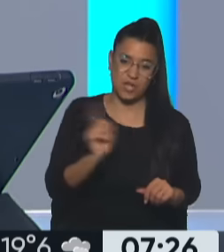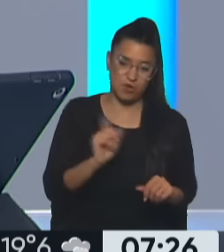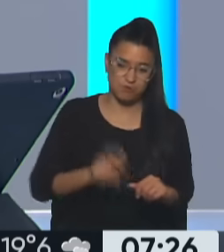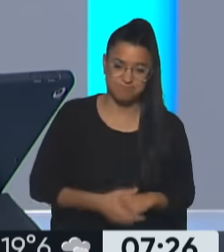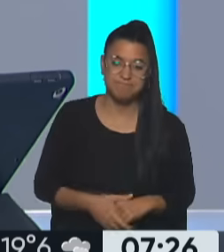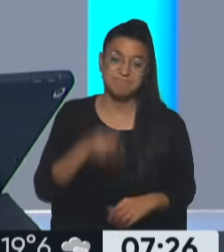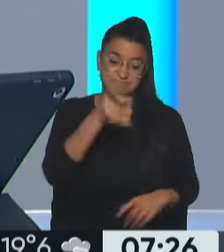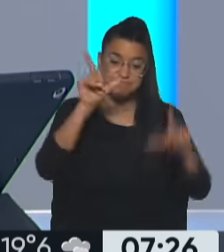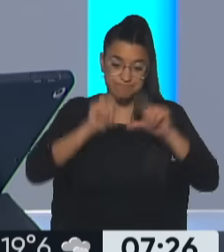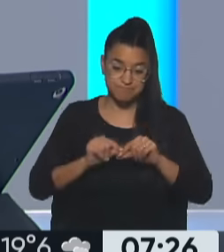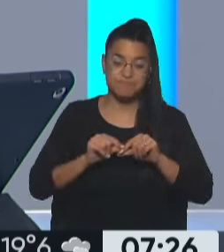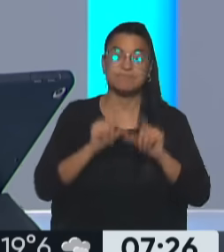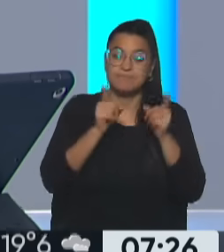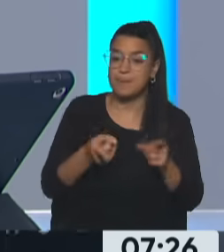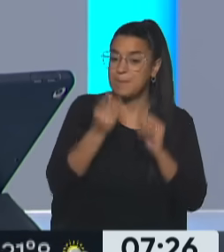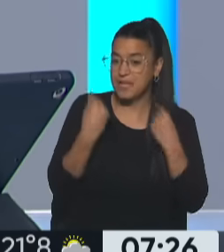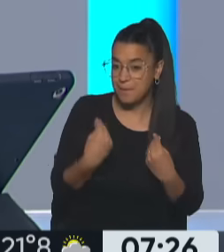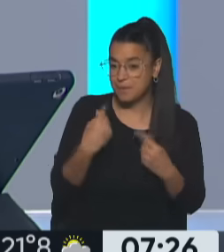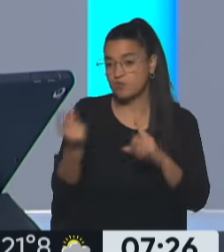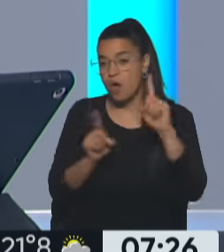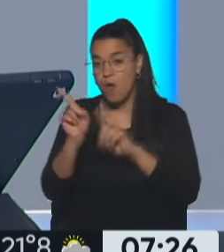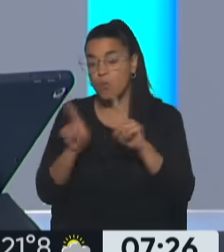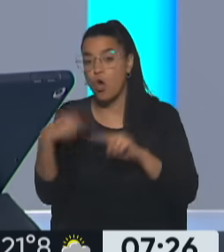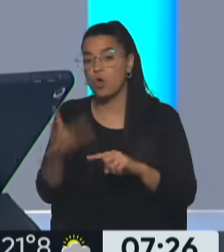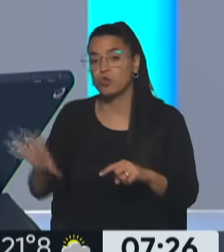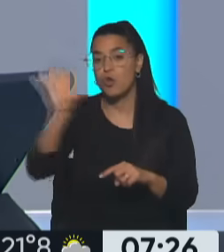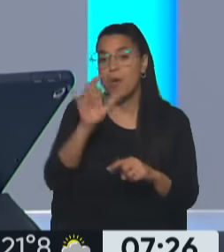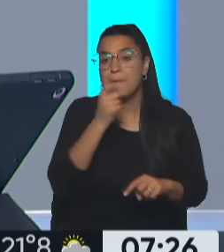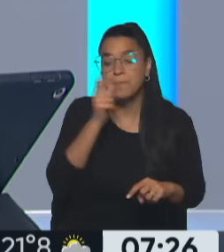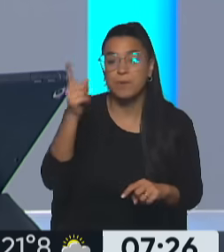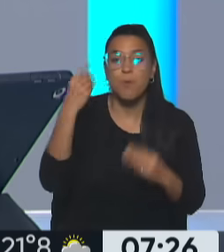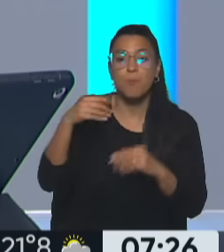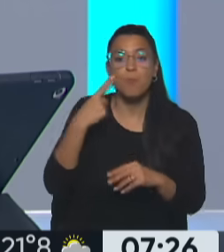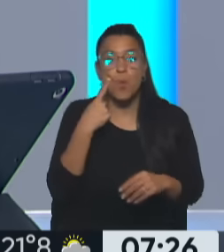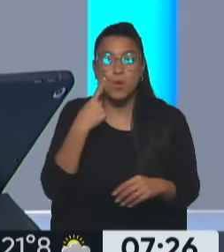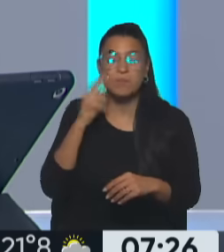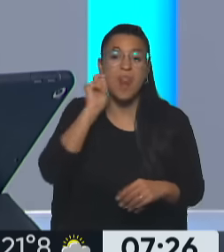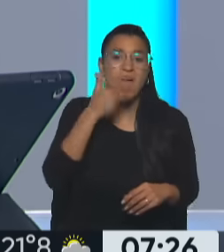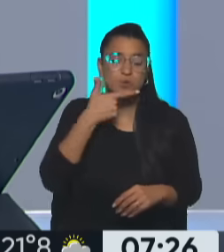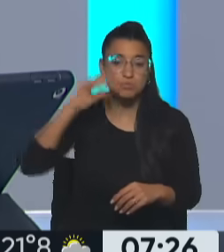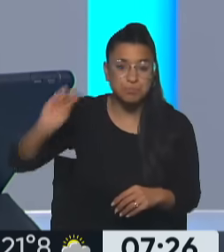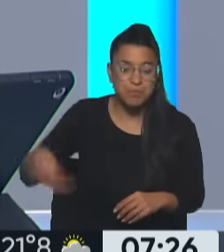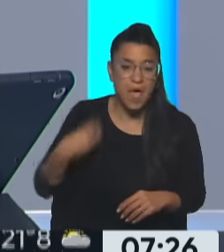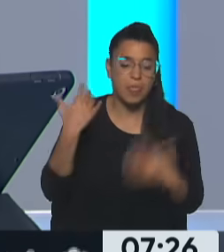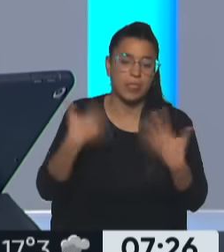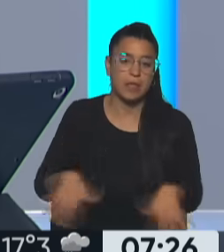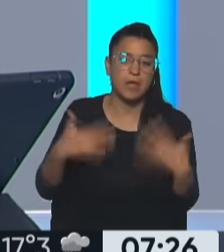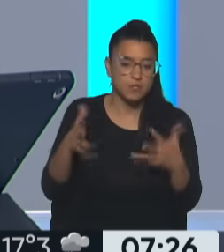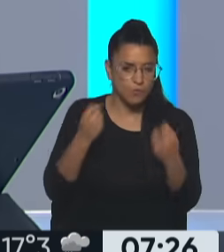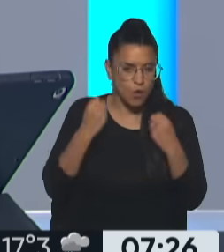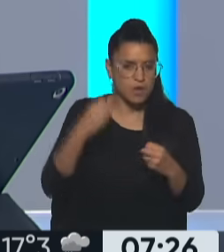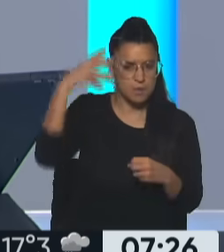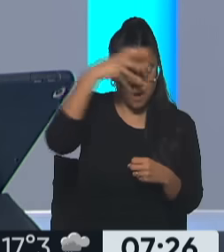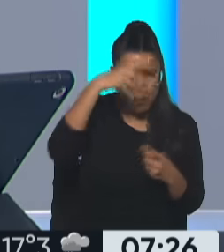además ese número sumado a lo que pasó en algunos otros distritos. El caso de perder el municipio de Lanús es muy fuerte para